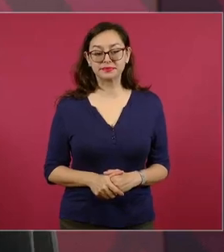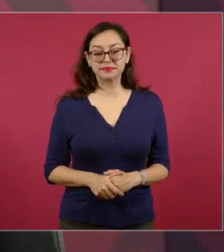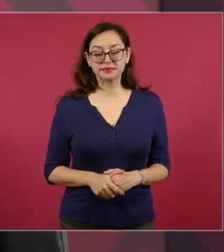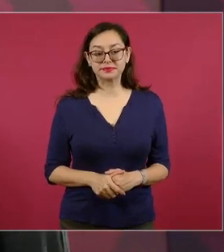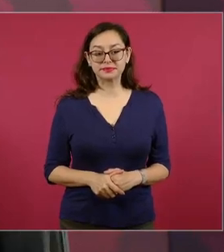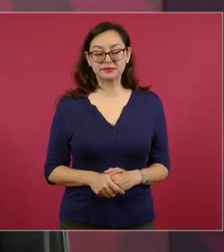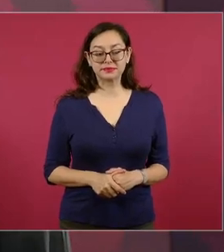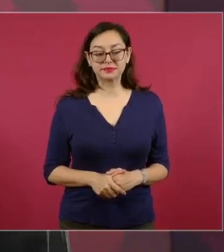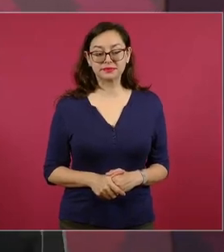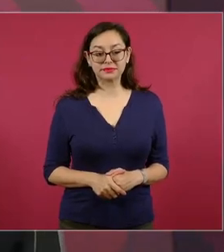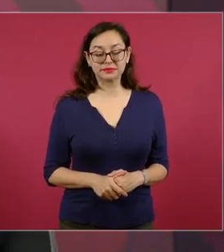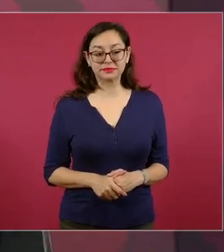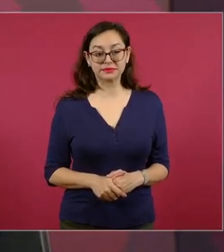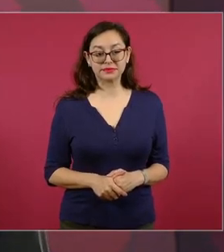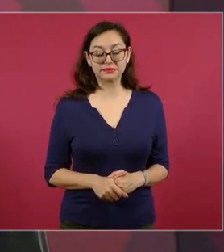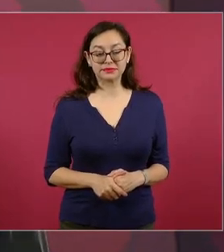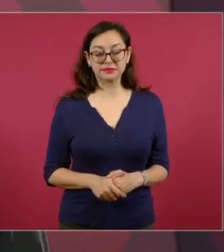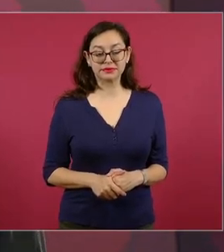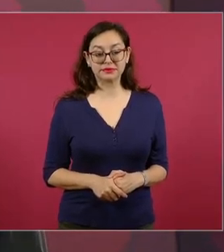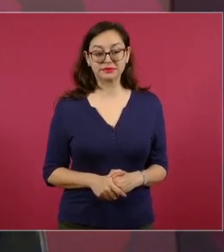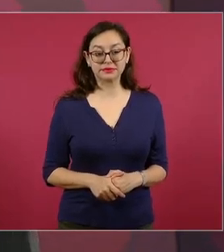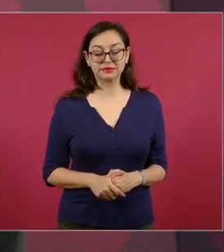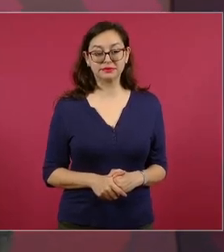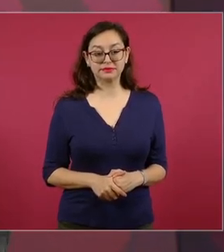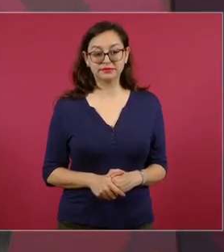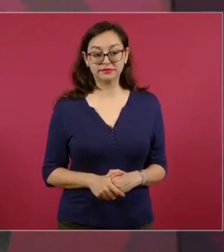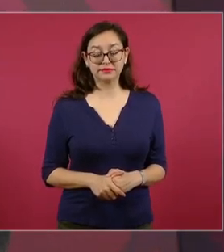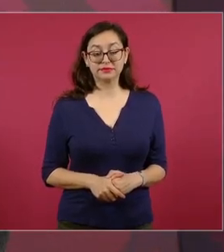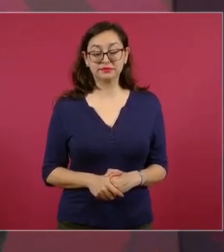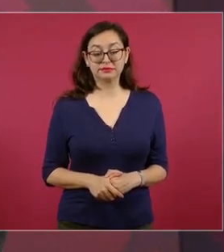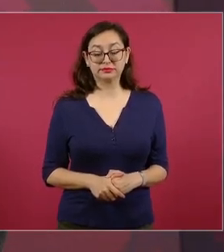Entonces, ella va a ir